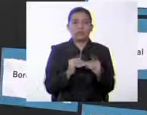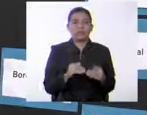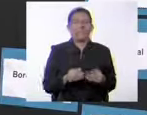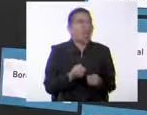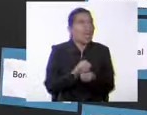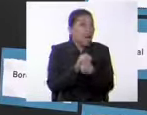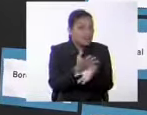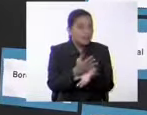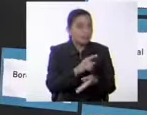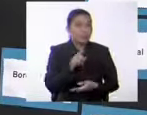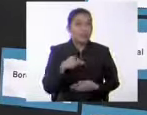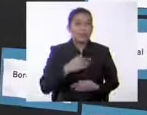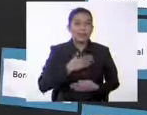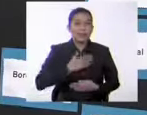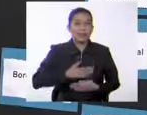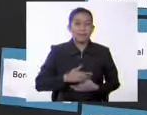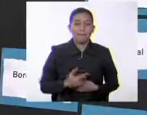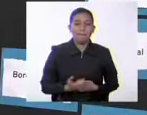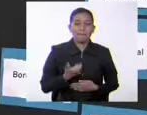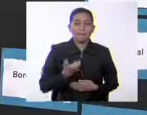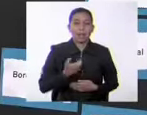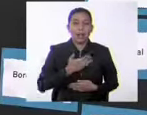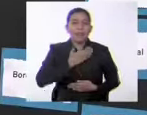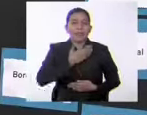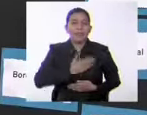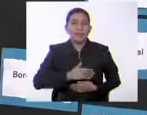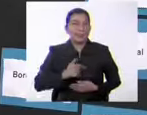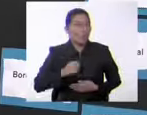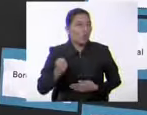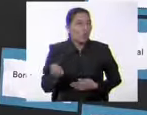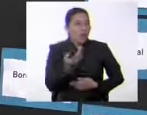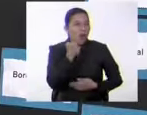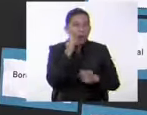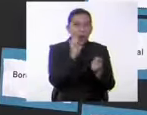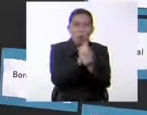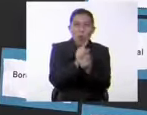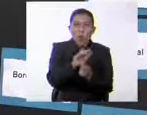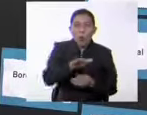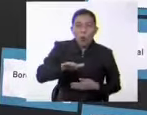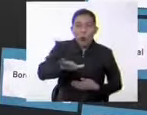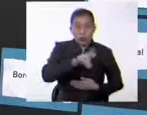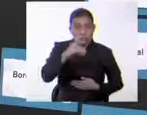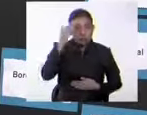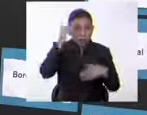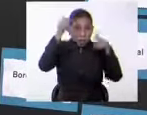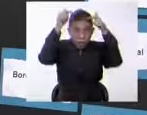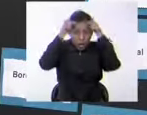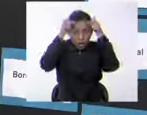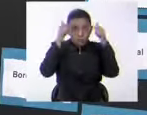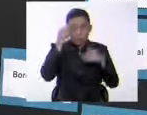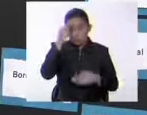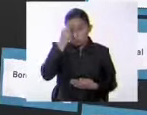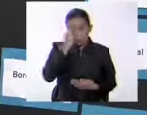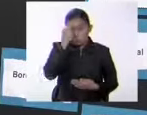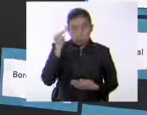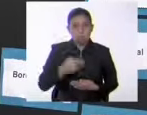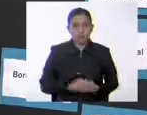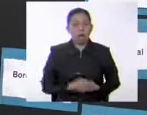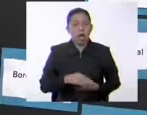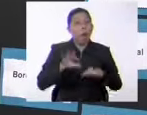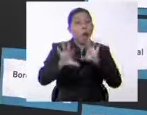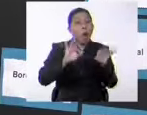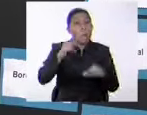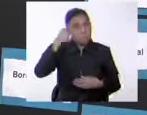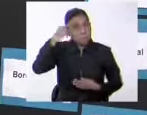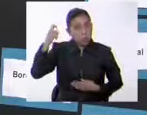aventuras. Recordemos que los reyes católicos, algunos políticos, ¿verdad?, estaban financiando